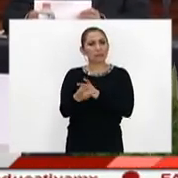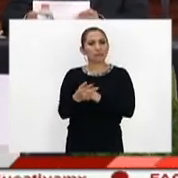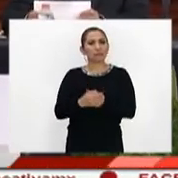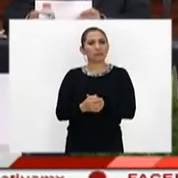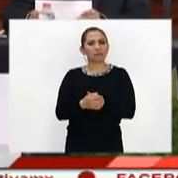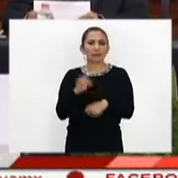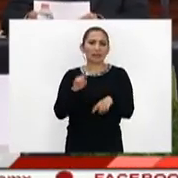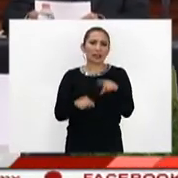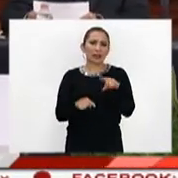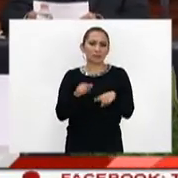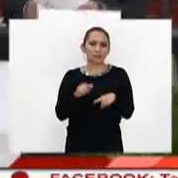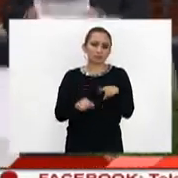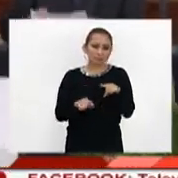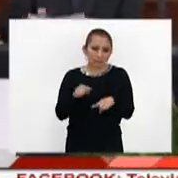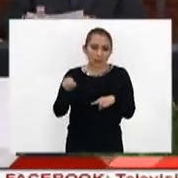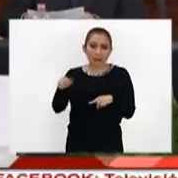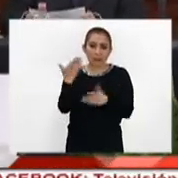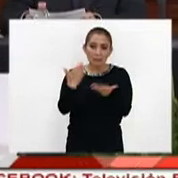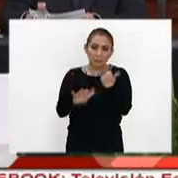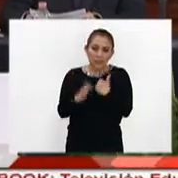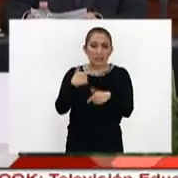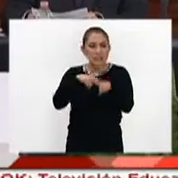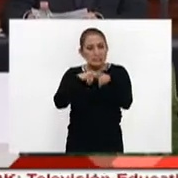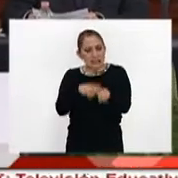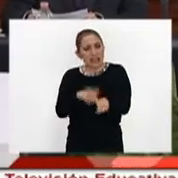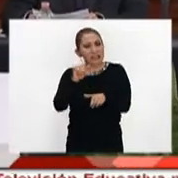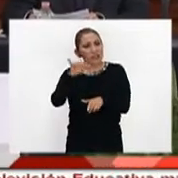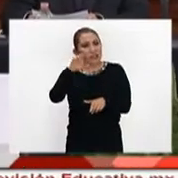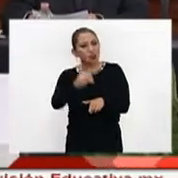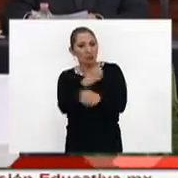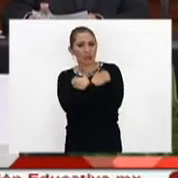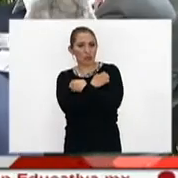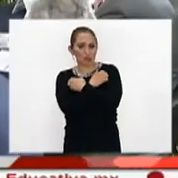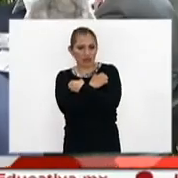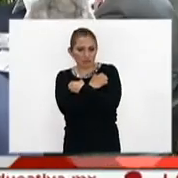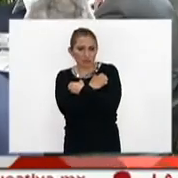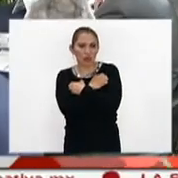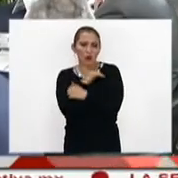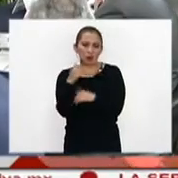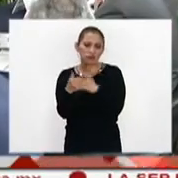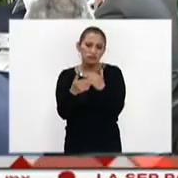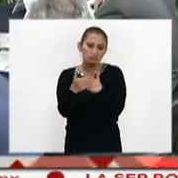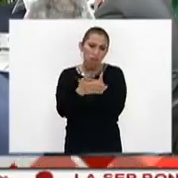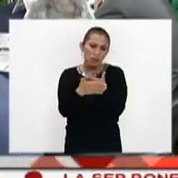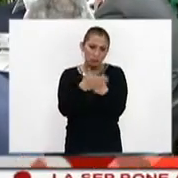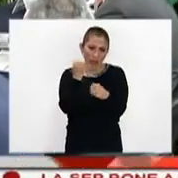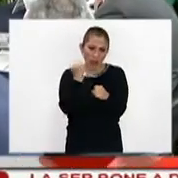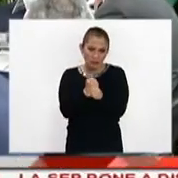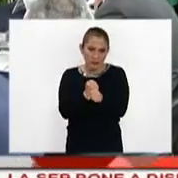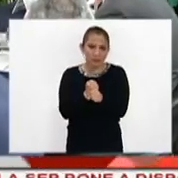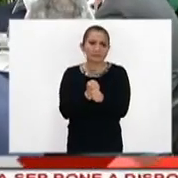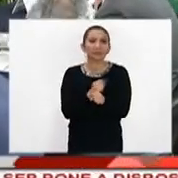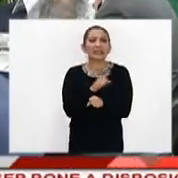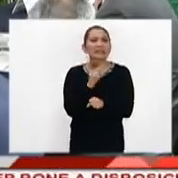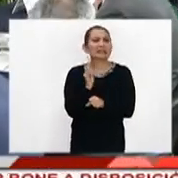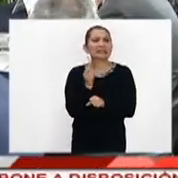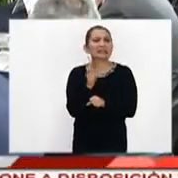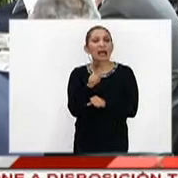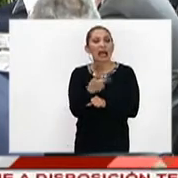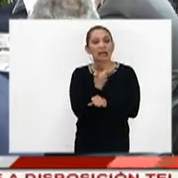medida dependerá el éxito y la continuidad de la reforma educativa en los próximos años, que es el